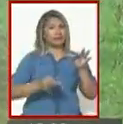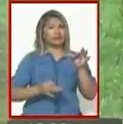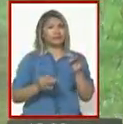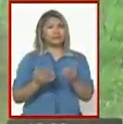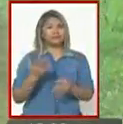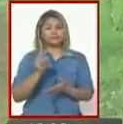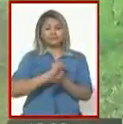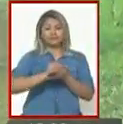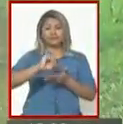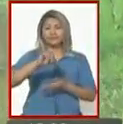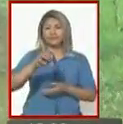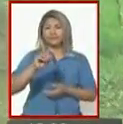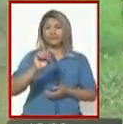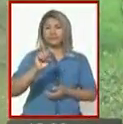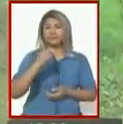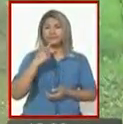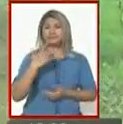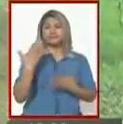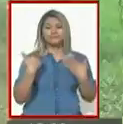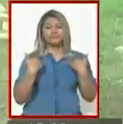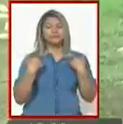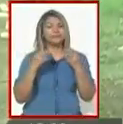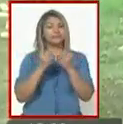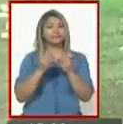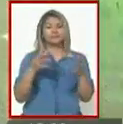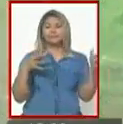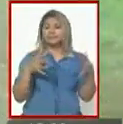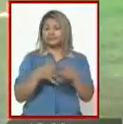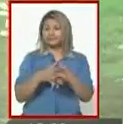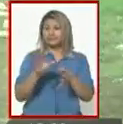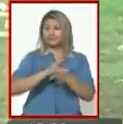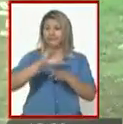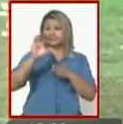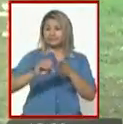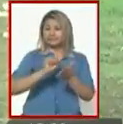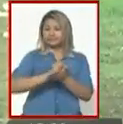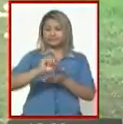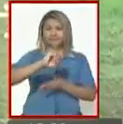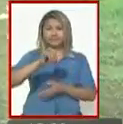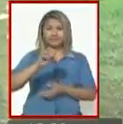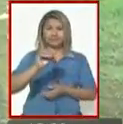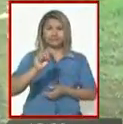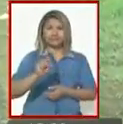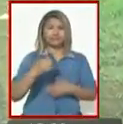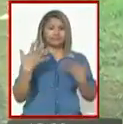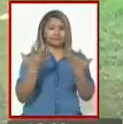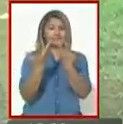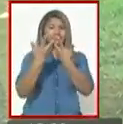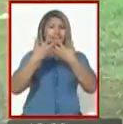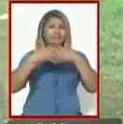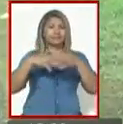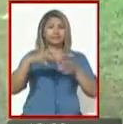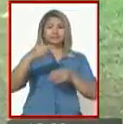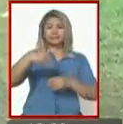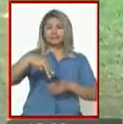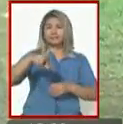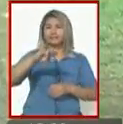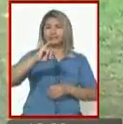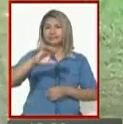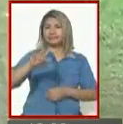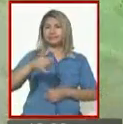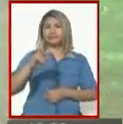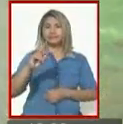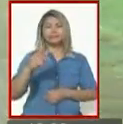contrario, San José inmediatamente va a tomar medidas de bloqueo total en San José de Chiquito, lo mismo que hemos coordinado con Quijarro,